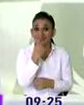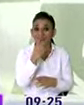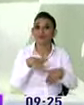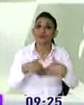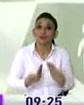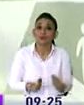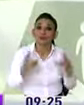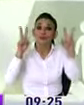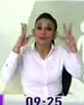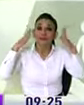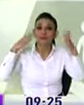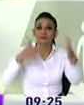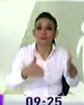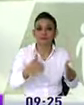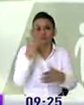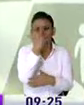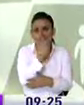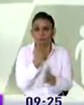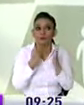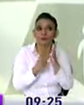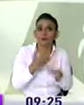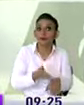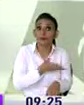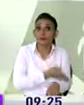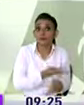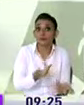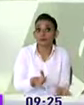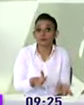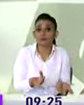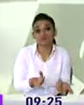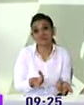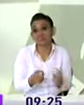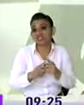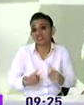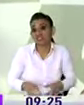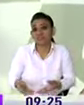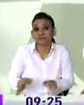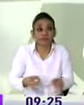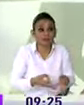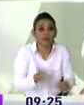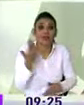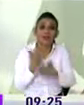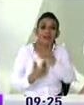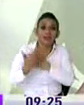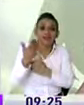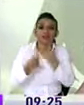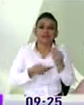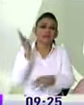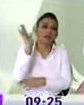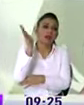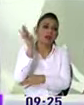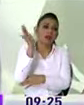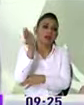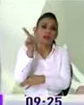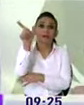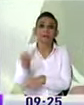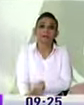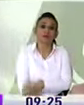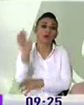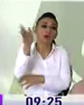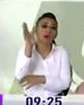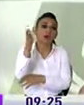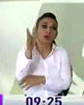abordando esta temática, ¿no? Porque por lo general la forma en que la solían abordar anteriormente era la típica charla en la que estaba una persona